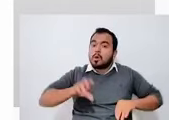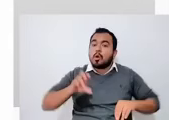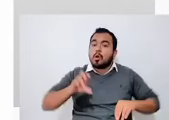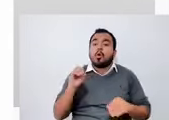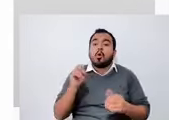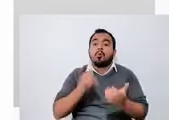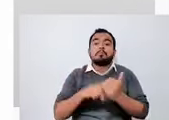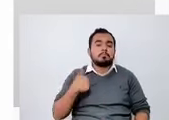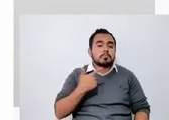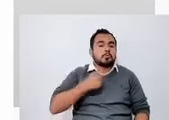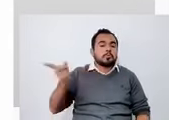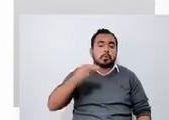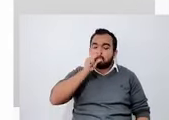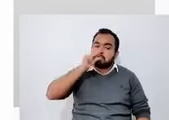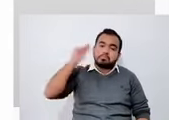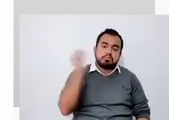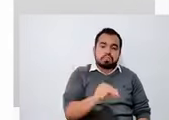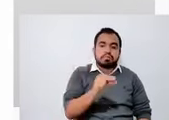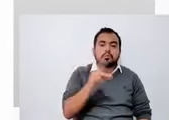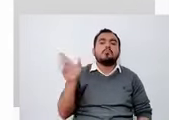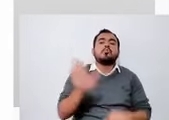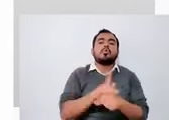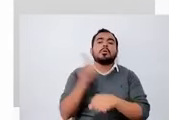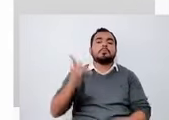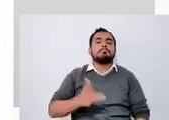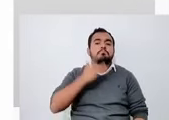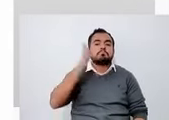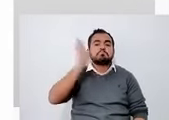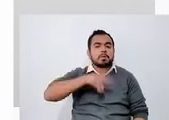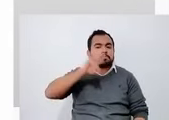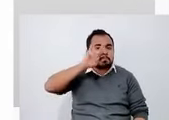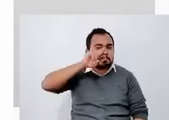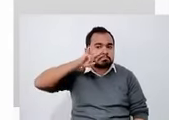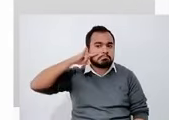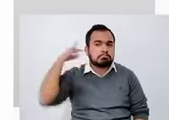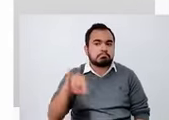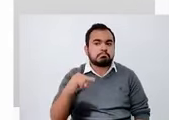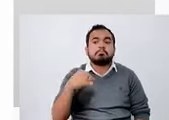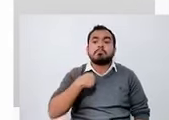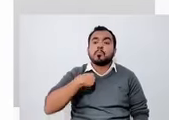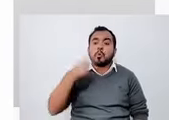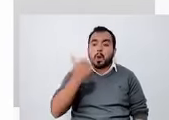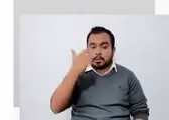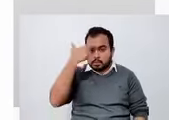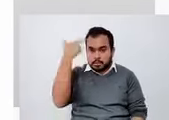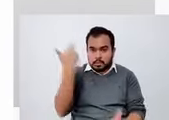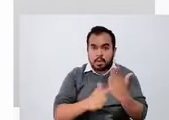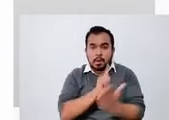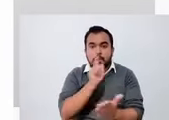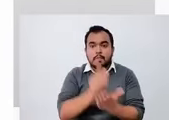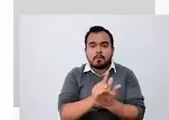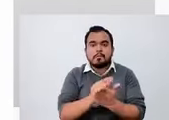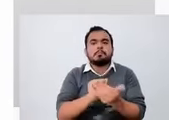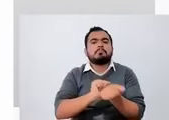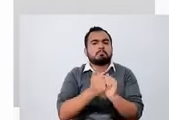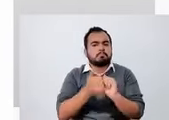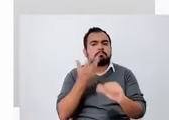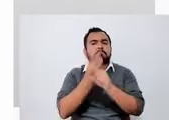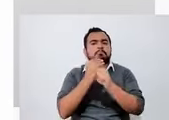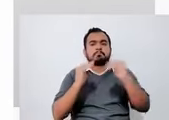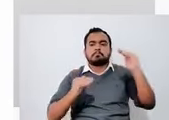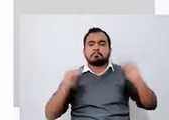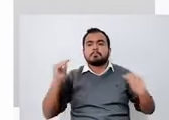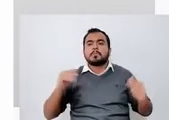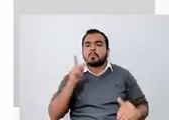¿no? Porque se sintió muy mal, muy indigna en la situación en la que yo llevé a cabo el delito y le parecería que eso reajustaría simbólicamente los